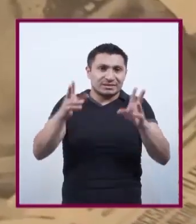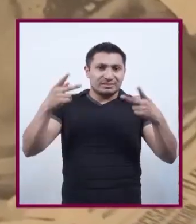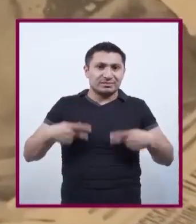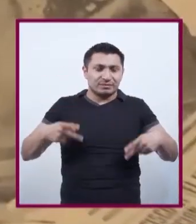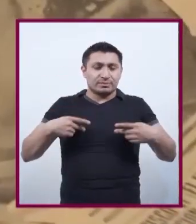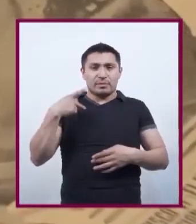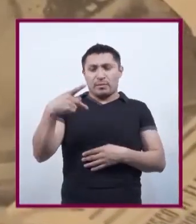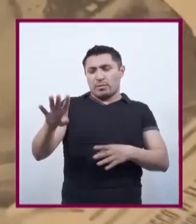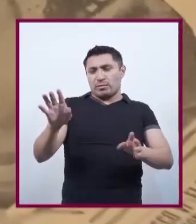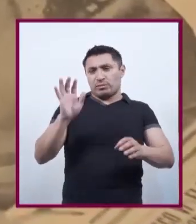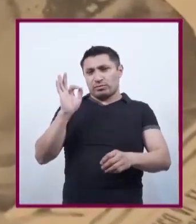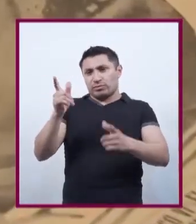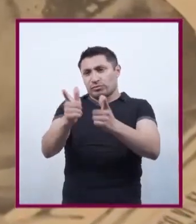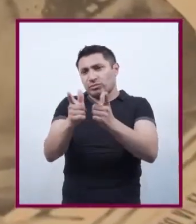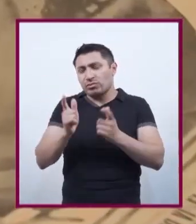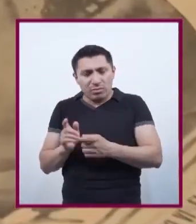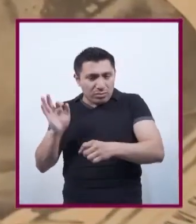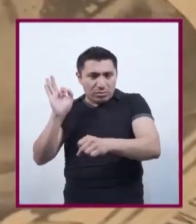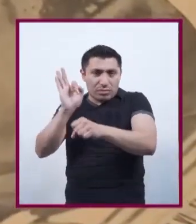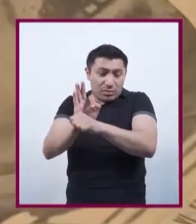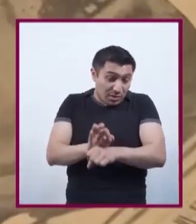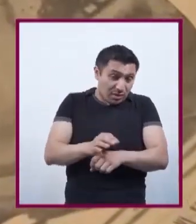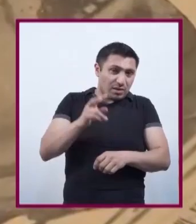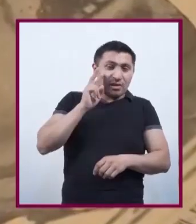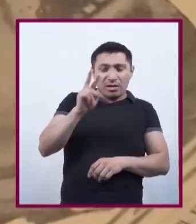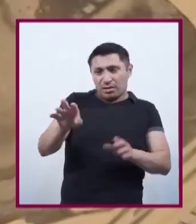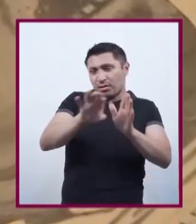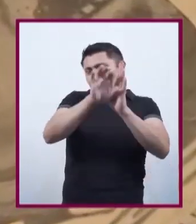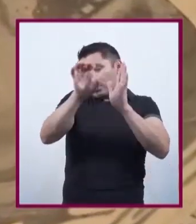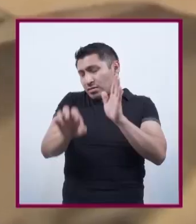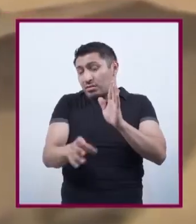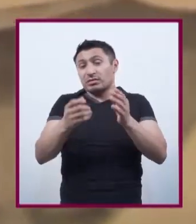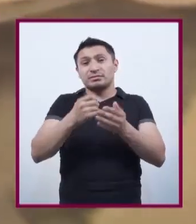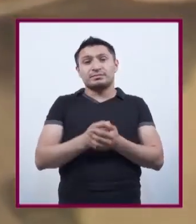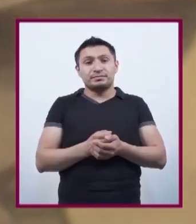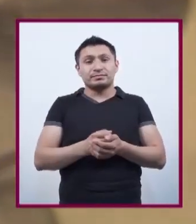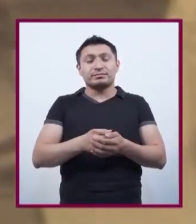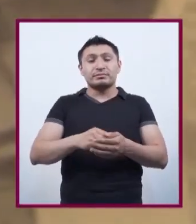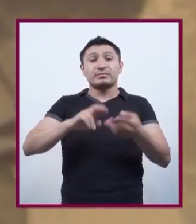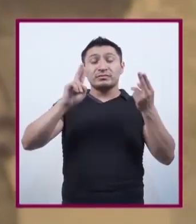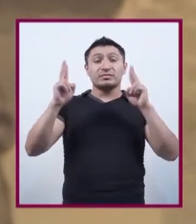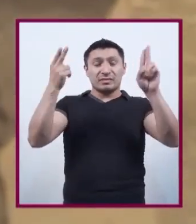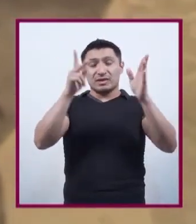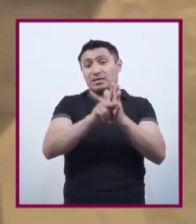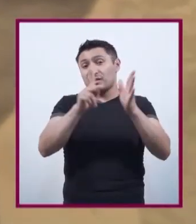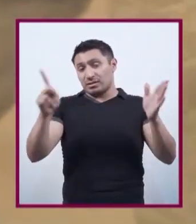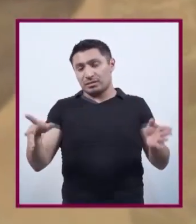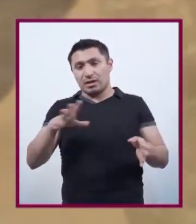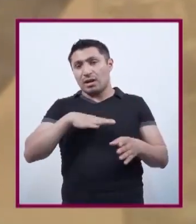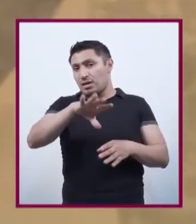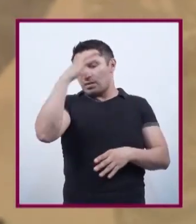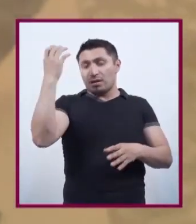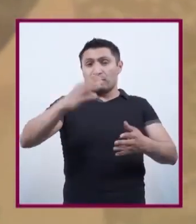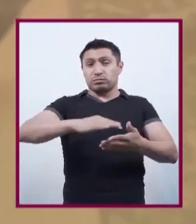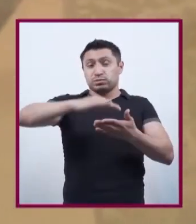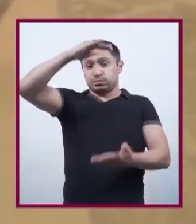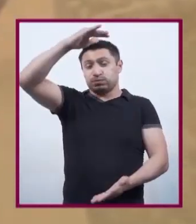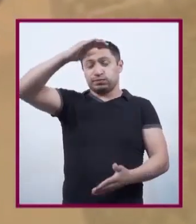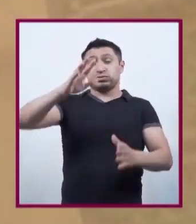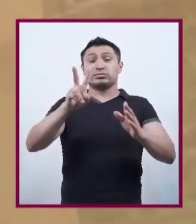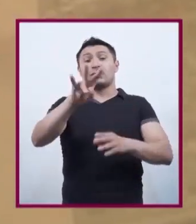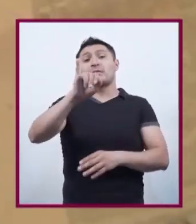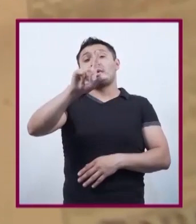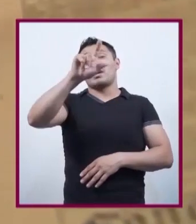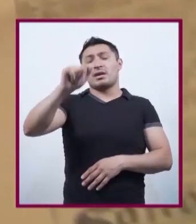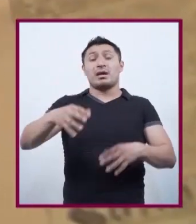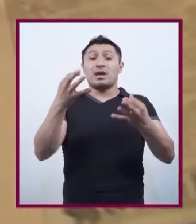habla de que a lo mejor eran miembros de su propia escolta los que cometieron. Vemos aquí, por ejemplo, es el ejemplar también del Universal, también